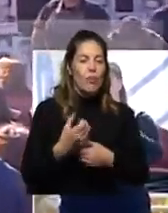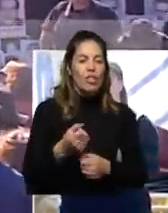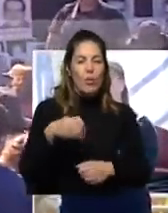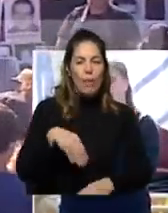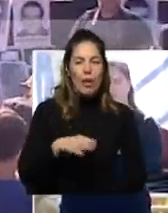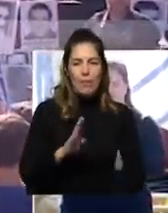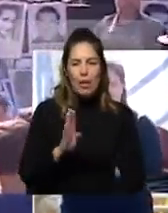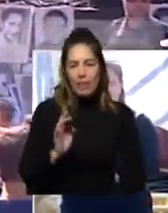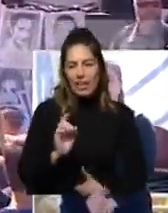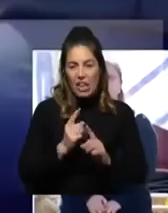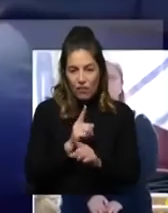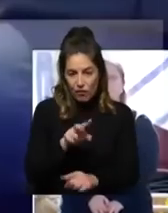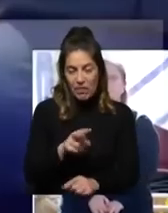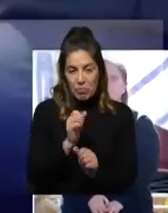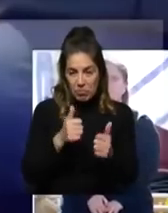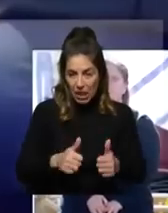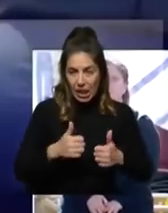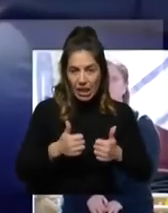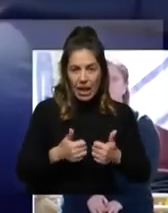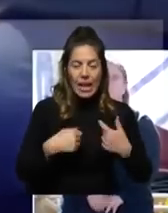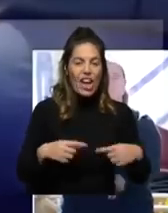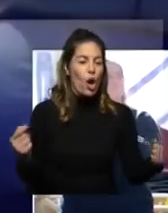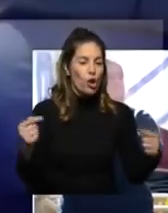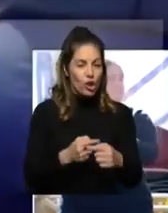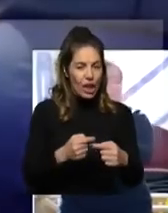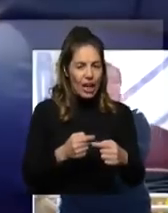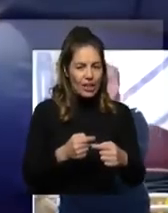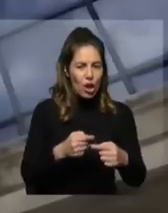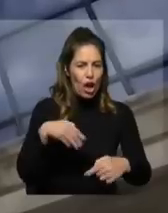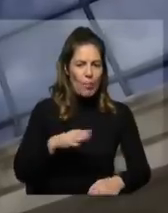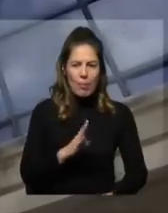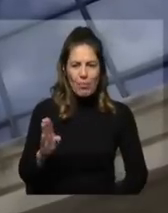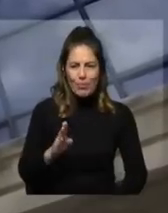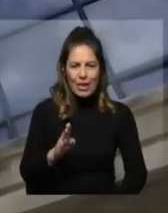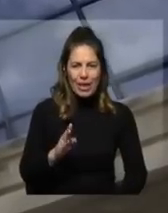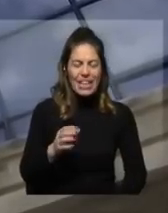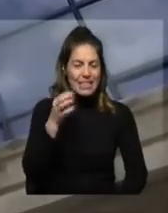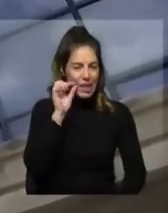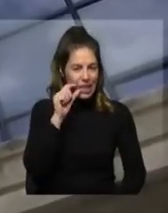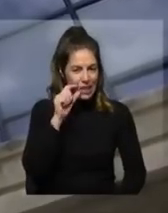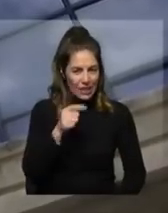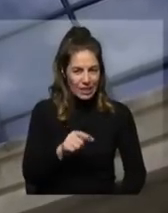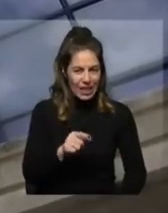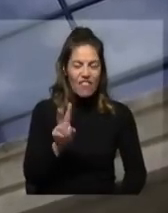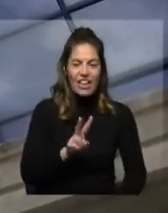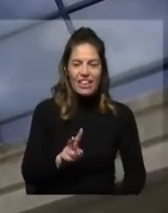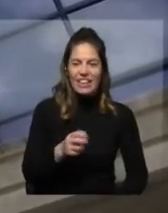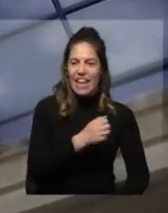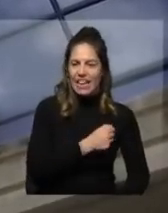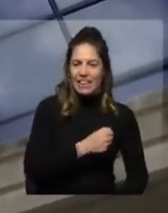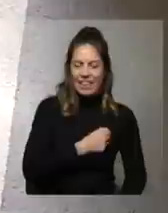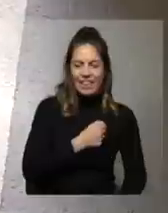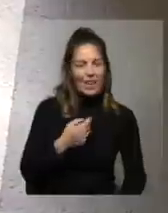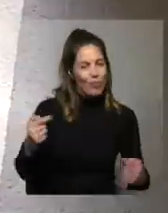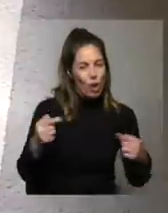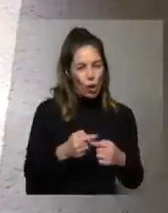que ven con buenos ojos la consulta popular encontraría con la postura del mpp de convocatorias erenista y de la vertiente artista Quienes se pronunciaron